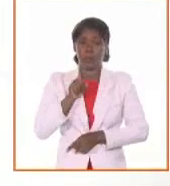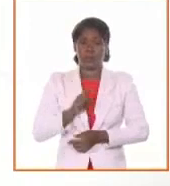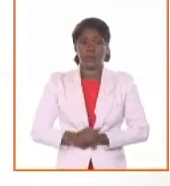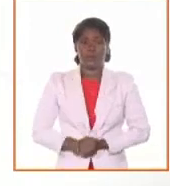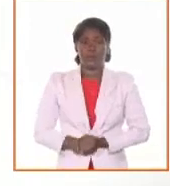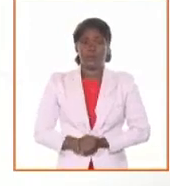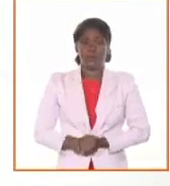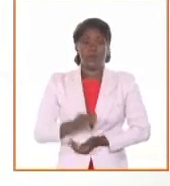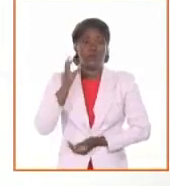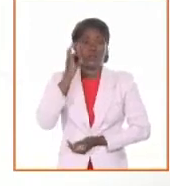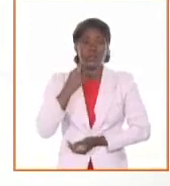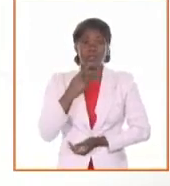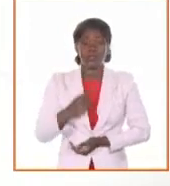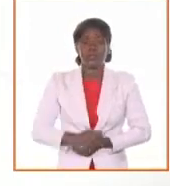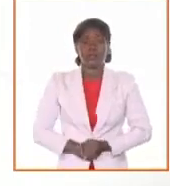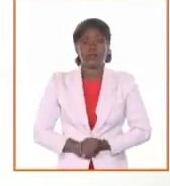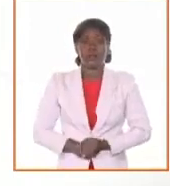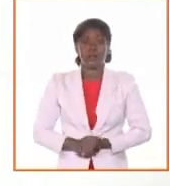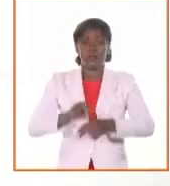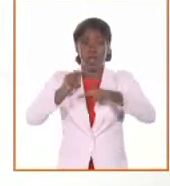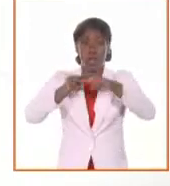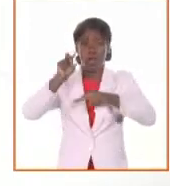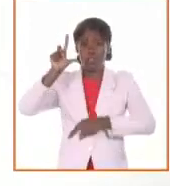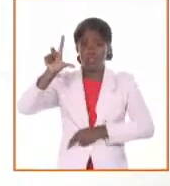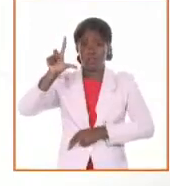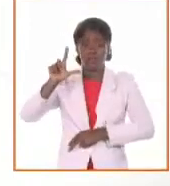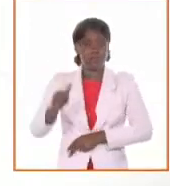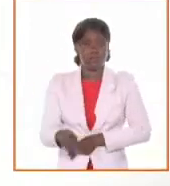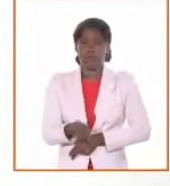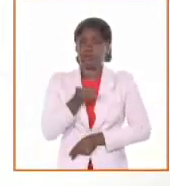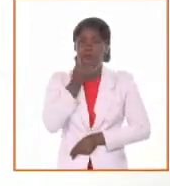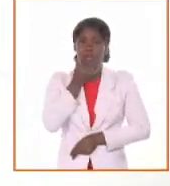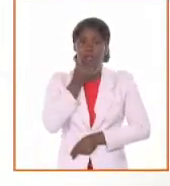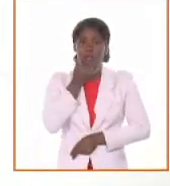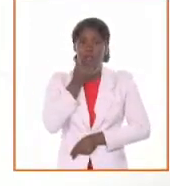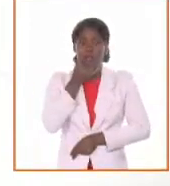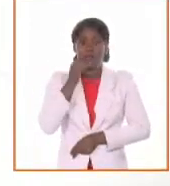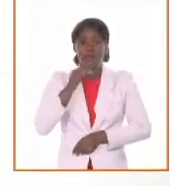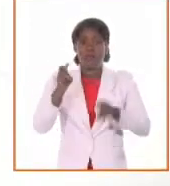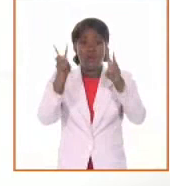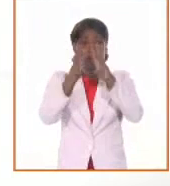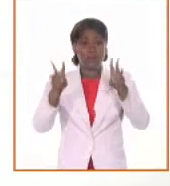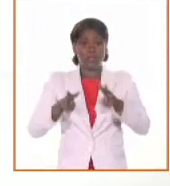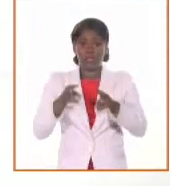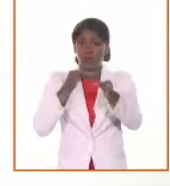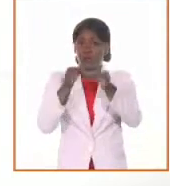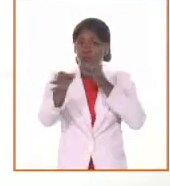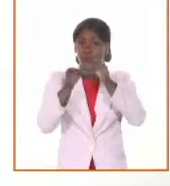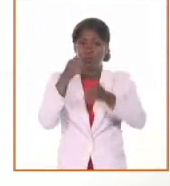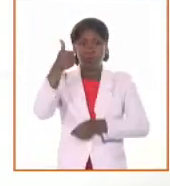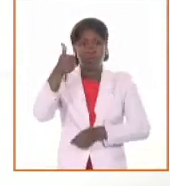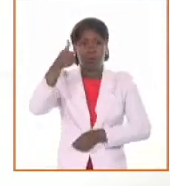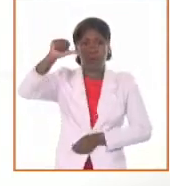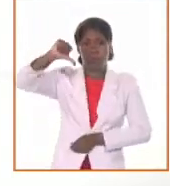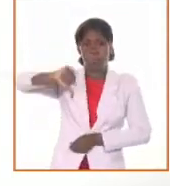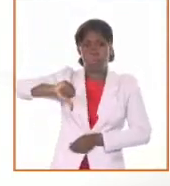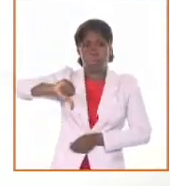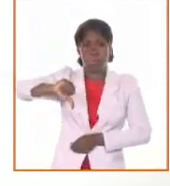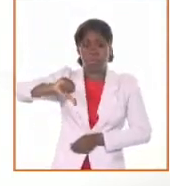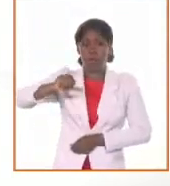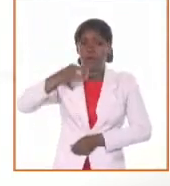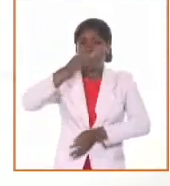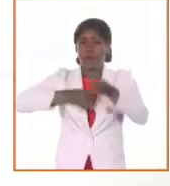hora de recoger la certificaciones de cualquier tipo de control total y no saben explicar nada